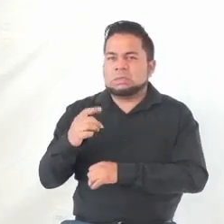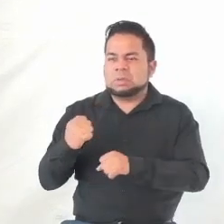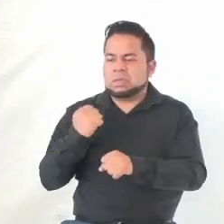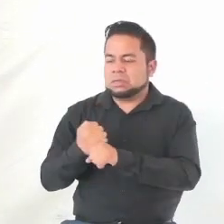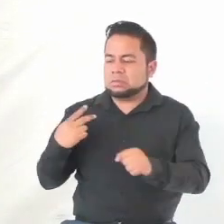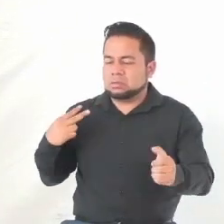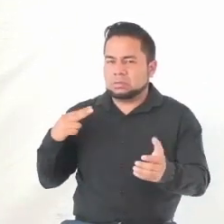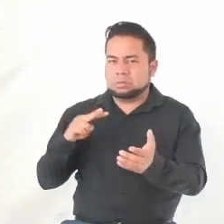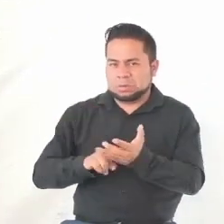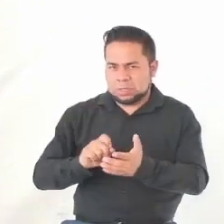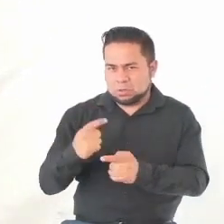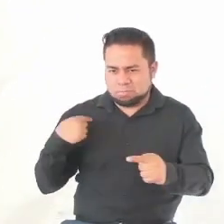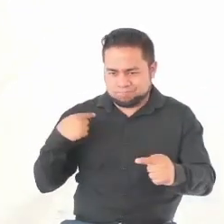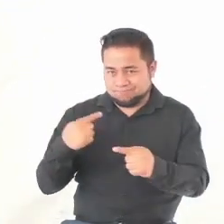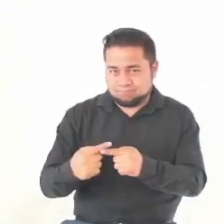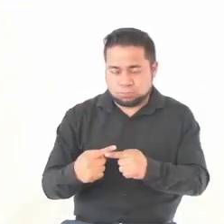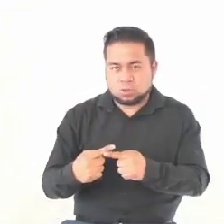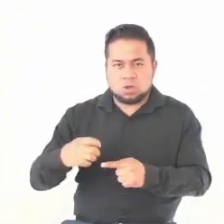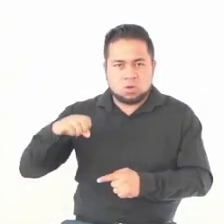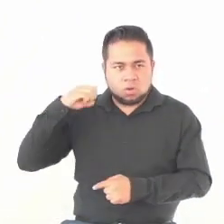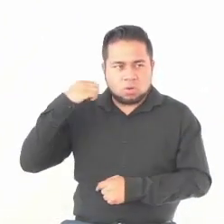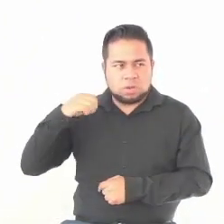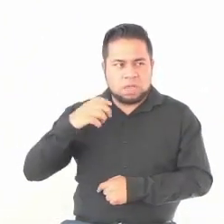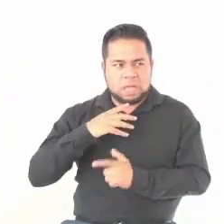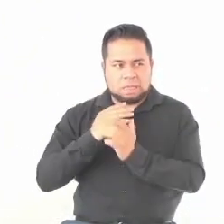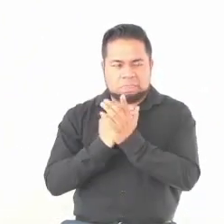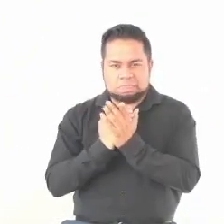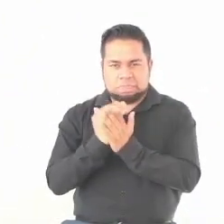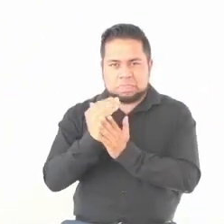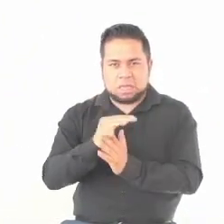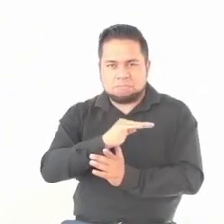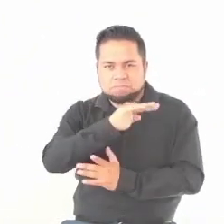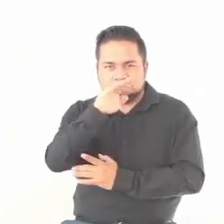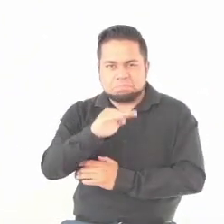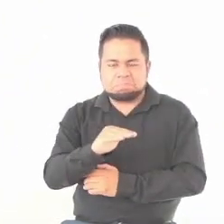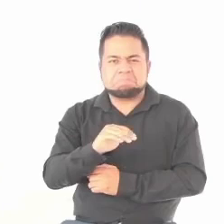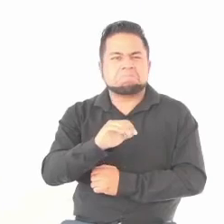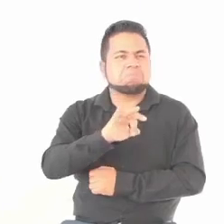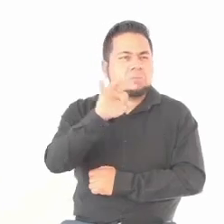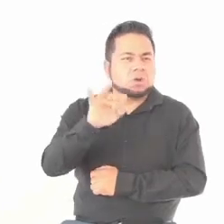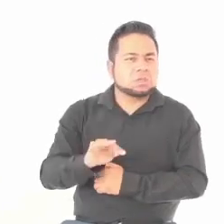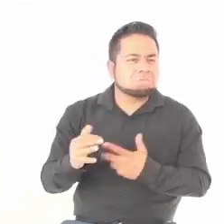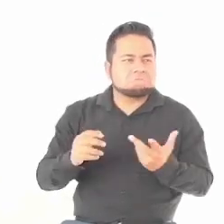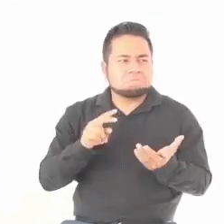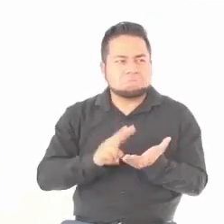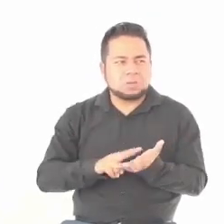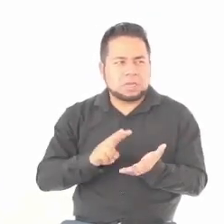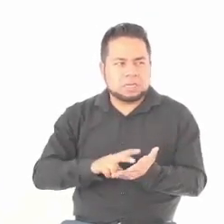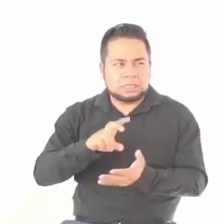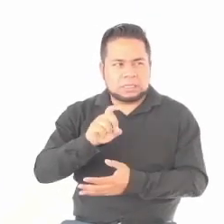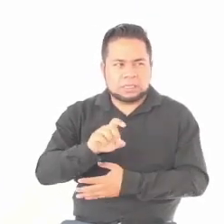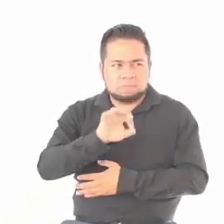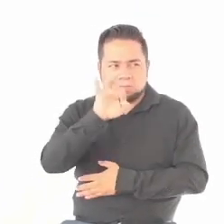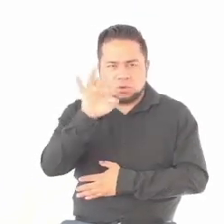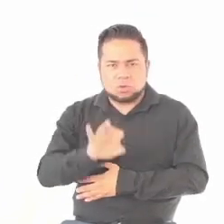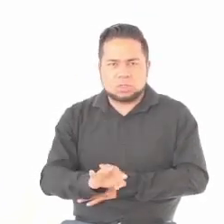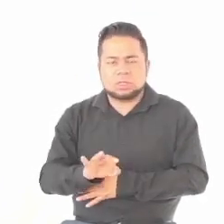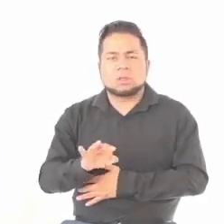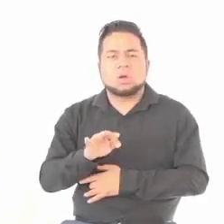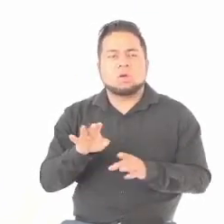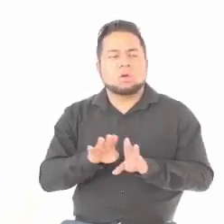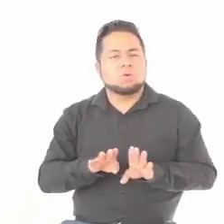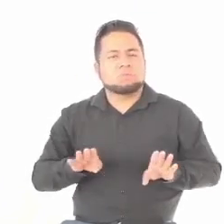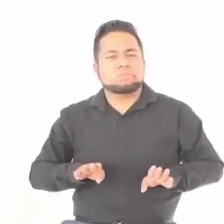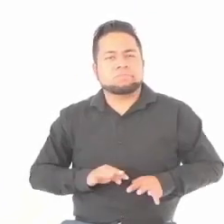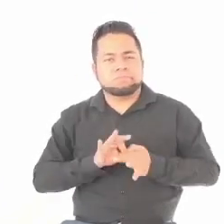2021, Oaxaca tiene un exceso de mortalidad con un porcentaje de más del 30% acorde a